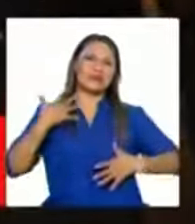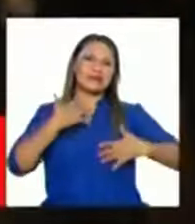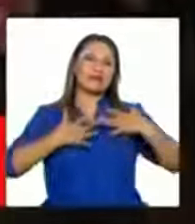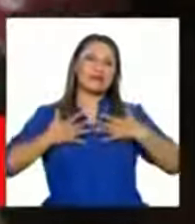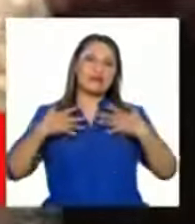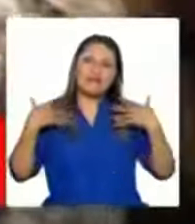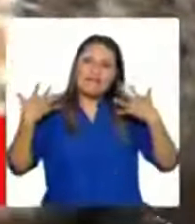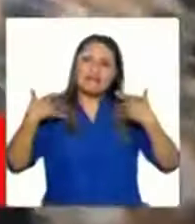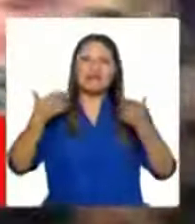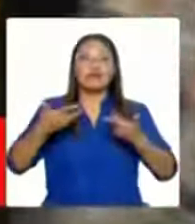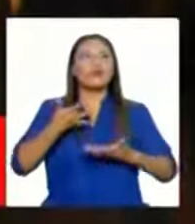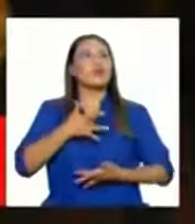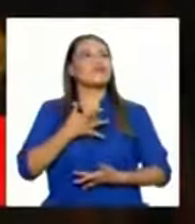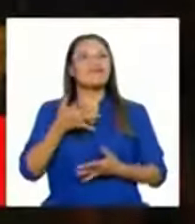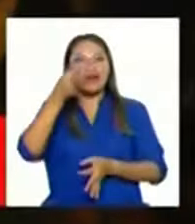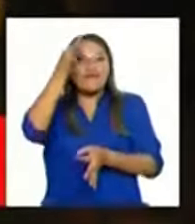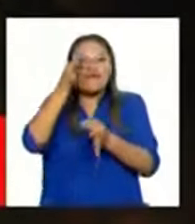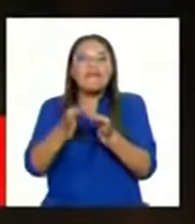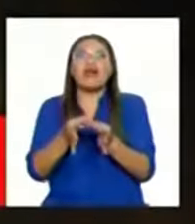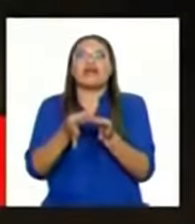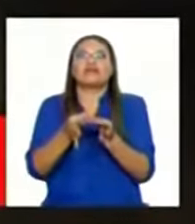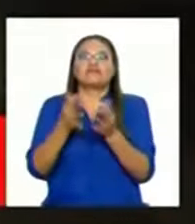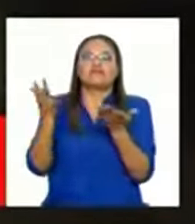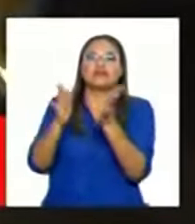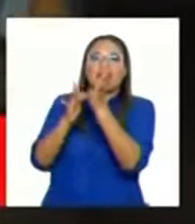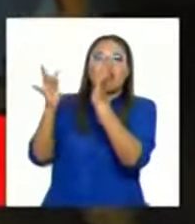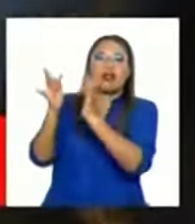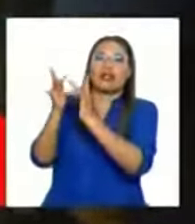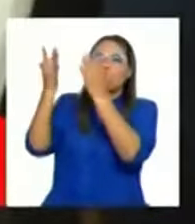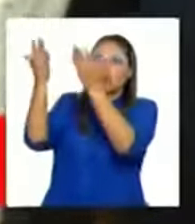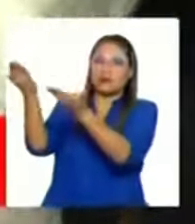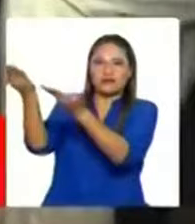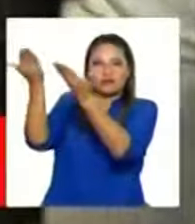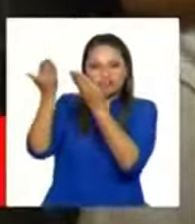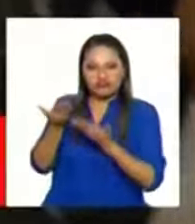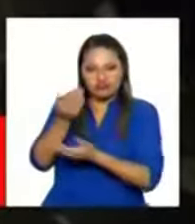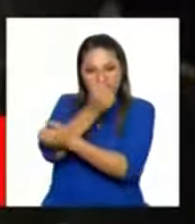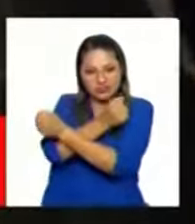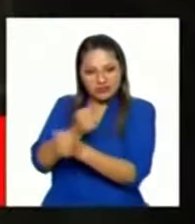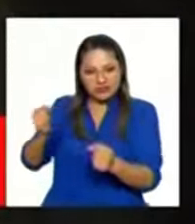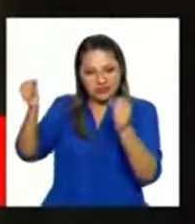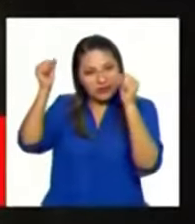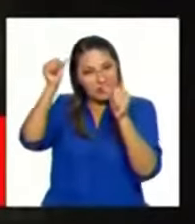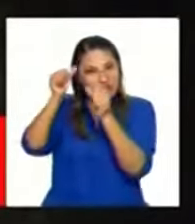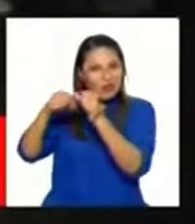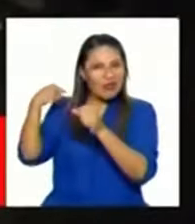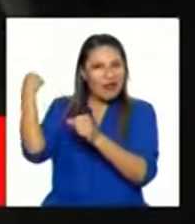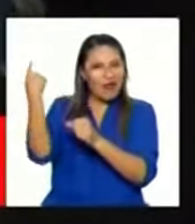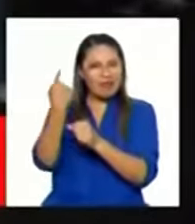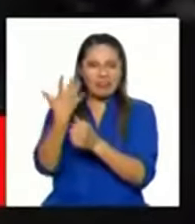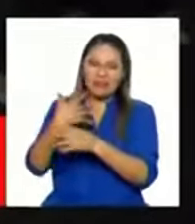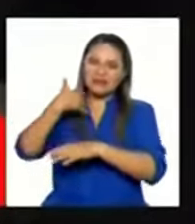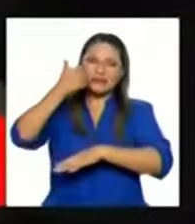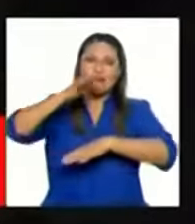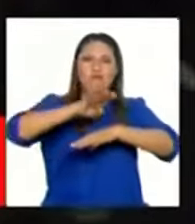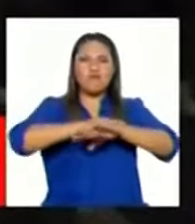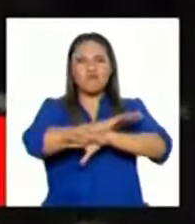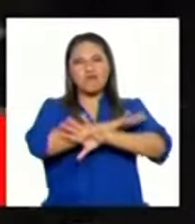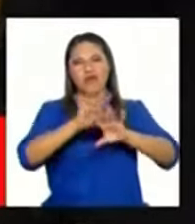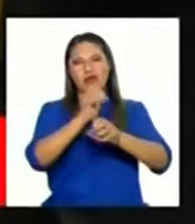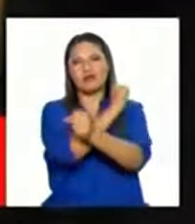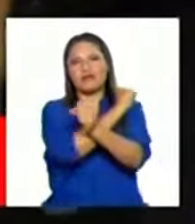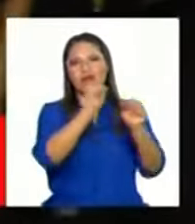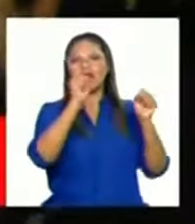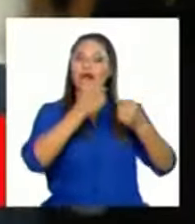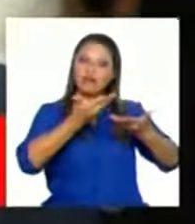la fe finalmente de nuestro Salvador y Redentor Jesús, que murió por todos nosotros en la cruz del